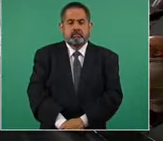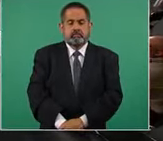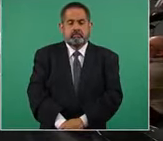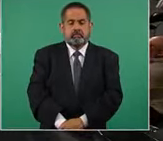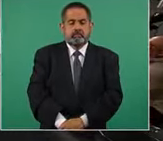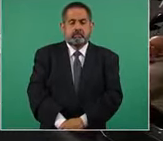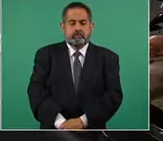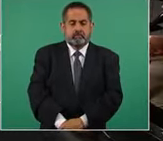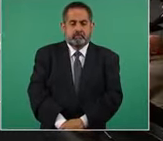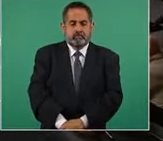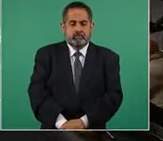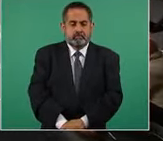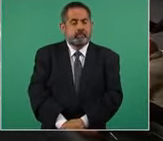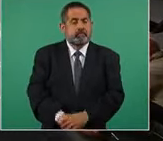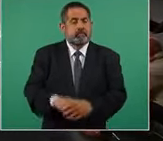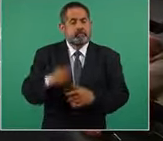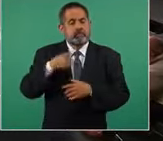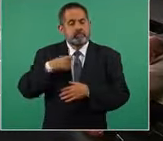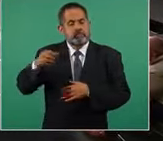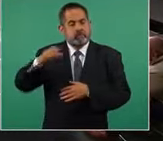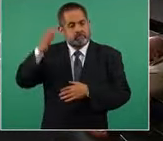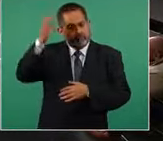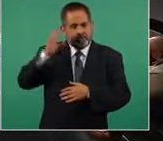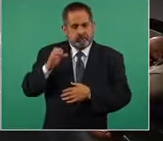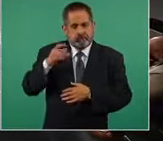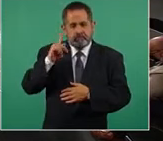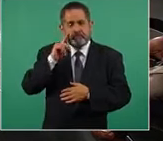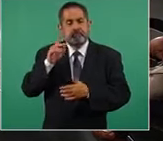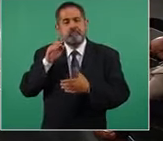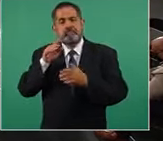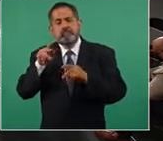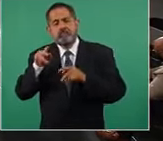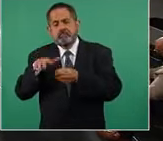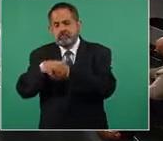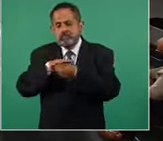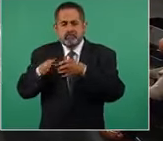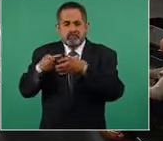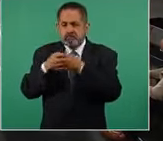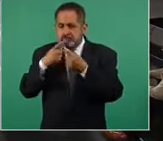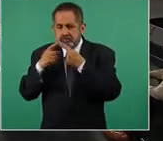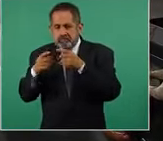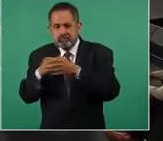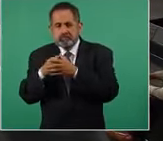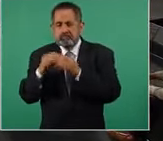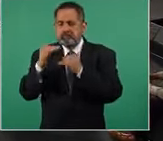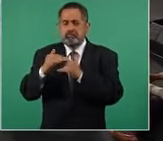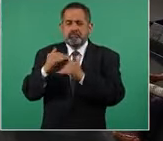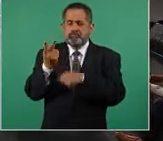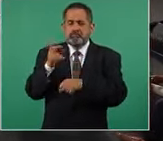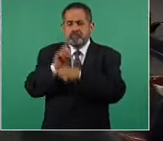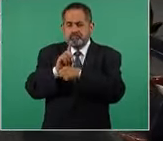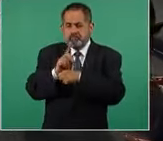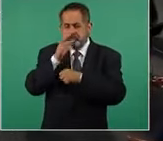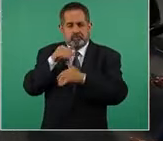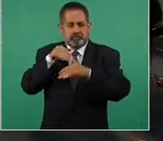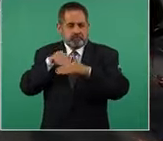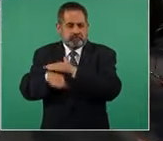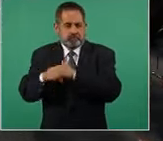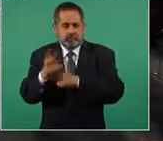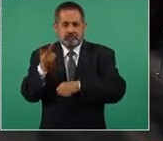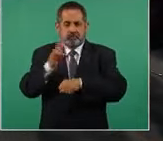Sí, vengo. Sí, fui a Coahuila, pero nada más fue para locales y me limitaron a 2 días al